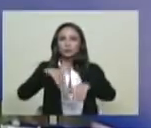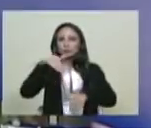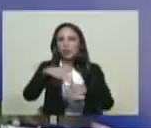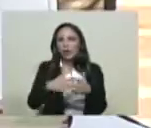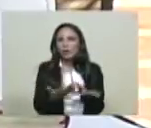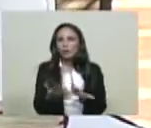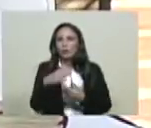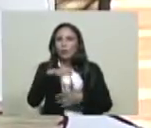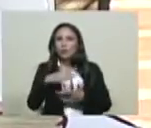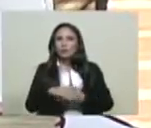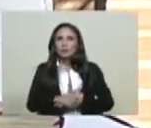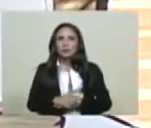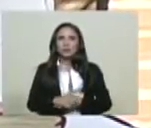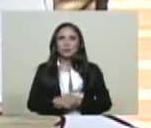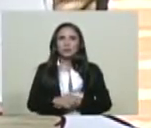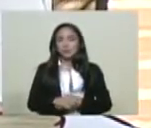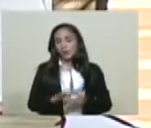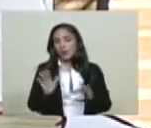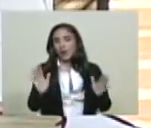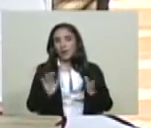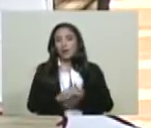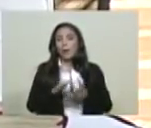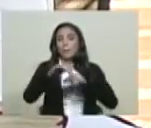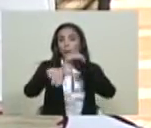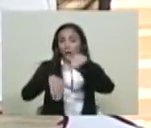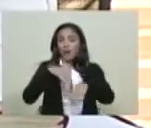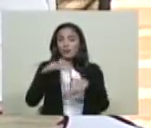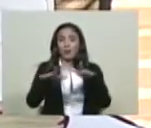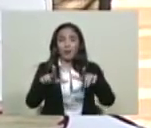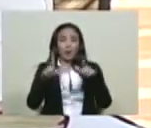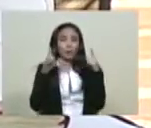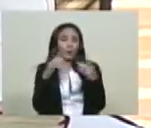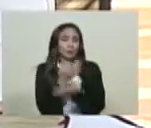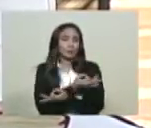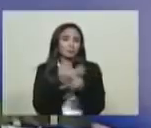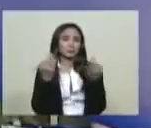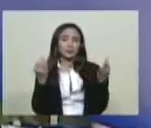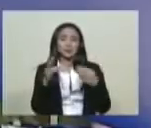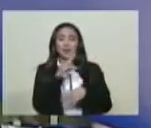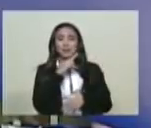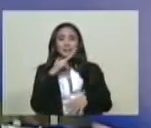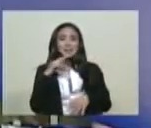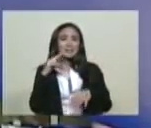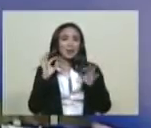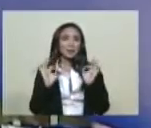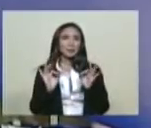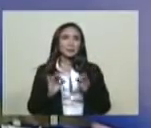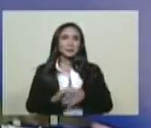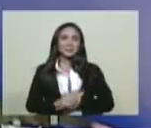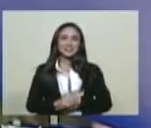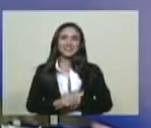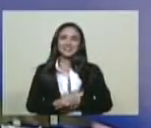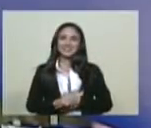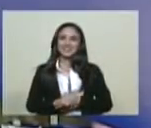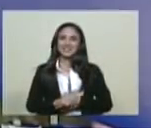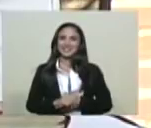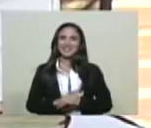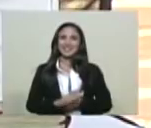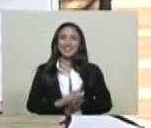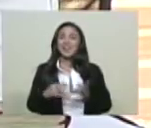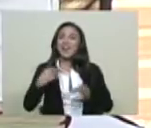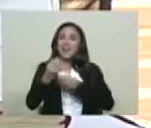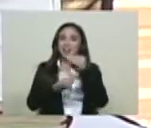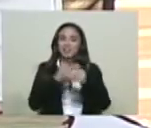En Camurichico, es la zona ideal. ¿Verdad? En las condiciones ideales. ¿Y Playa Pantaleta todavía existe? Se hizo un balneario